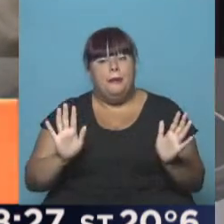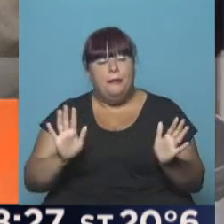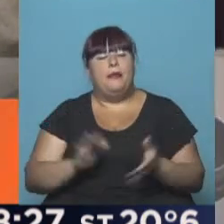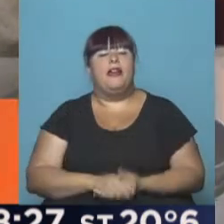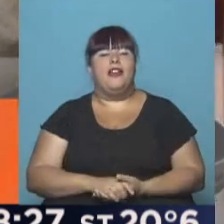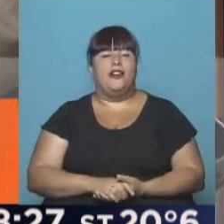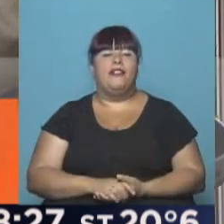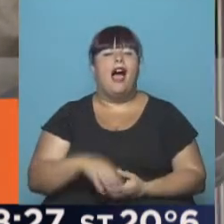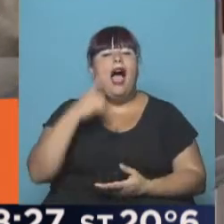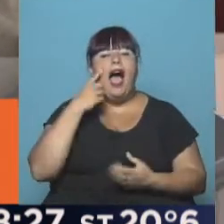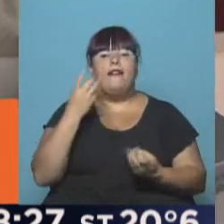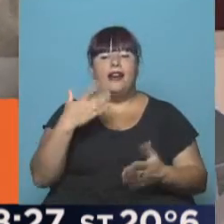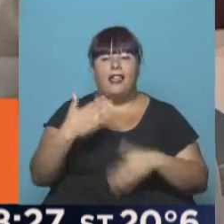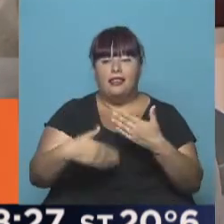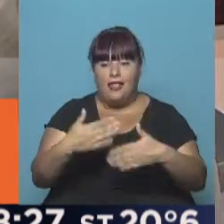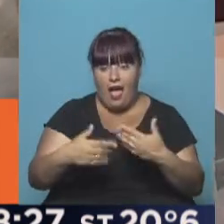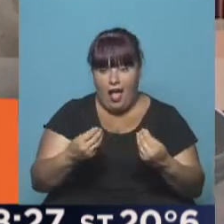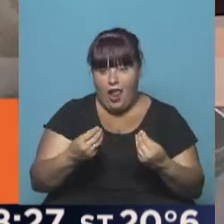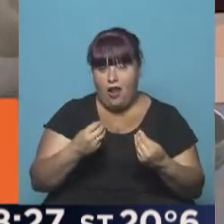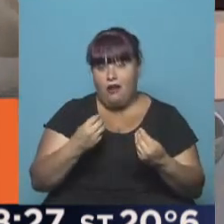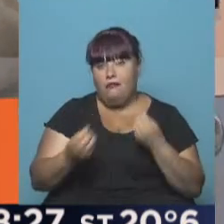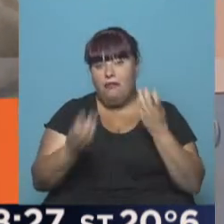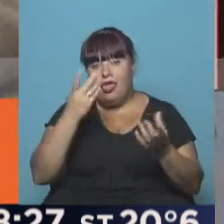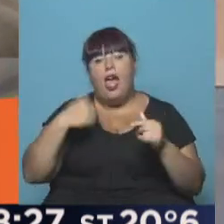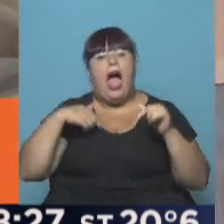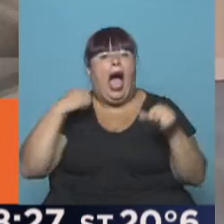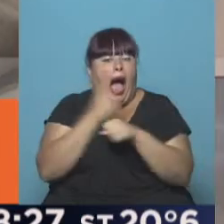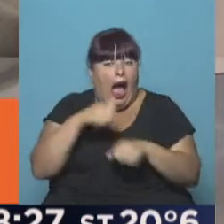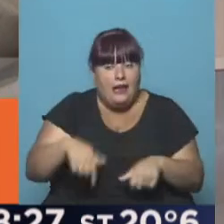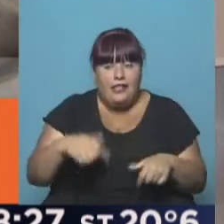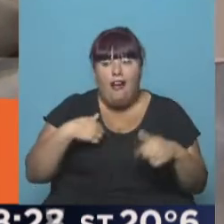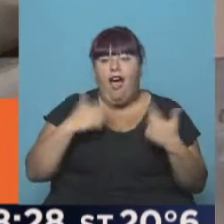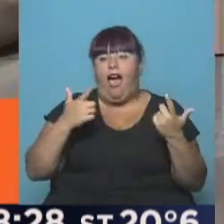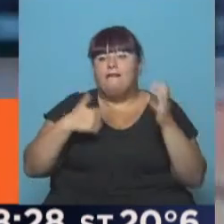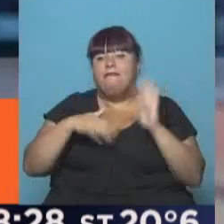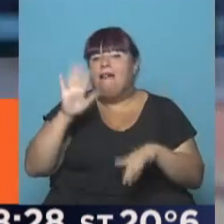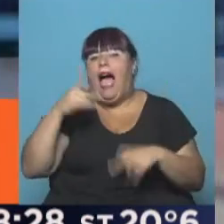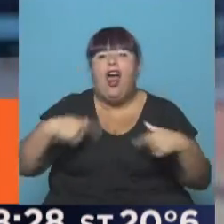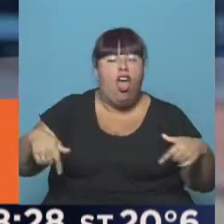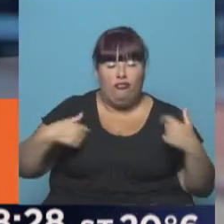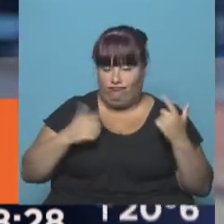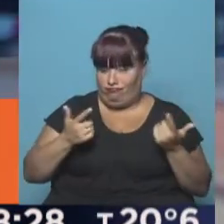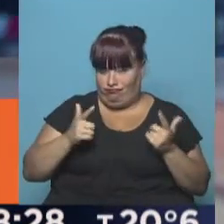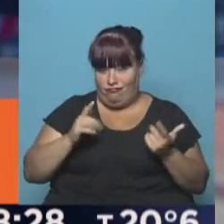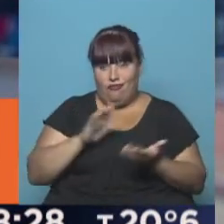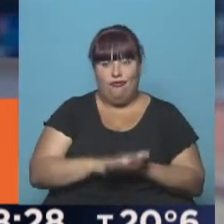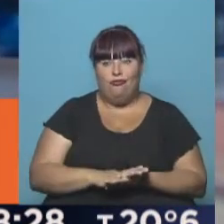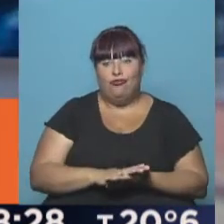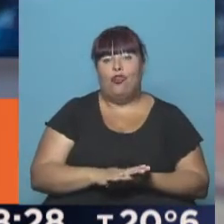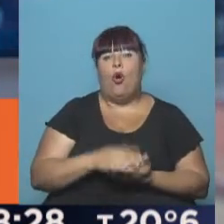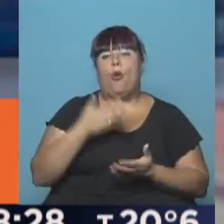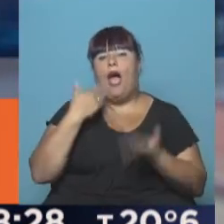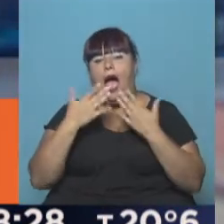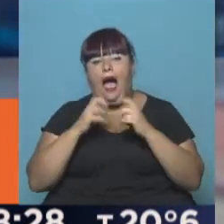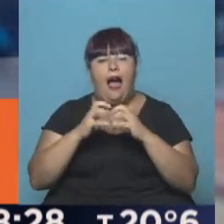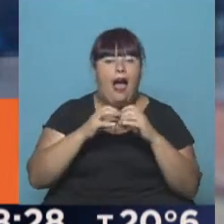vamos a ver cómo se van se van generando yo hasta ahora no no no no tengo mayor información digamos de lo que se